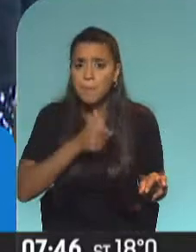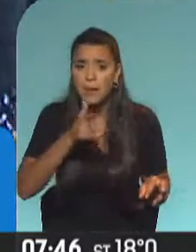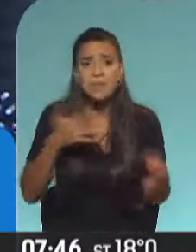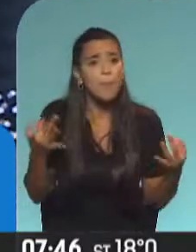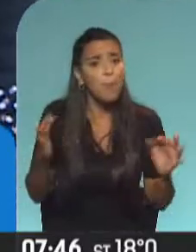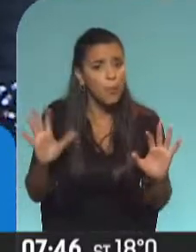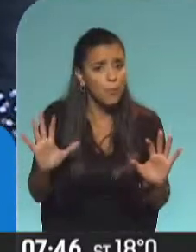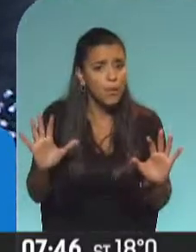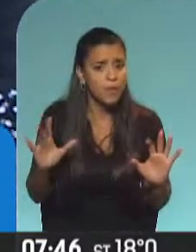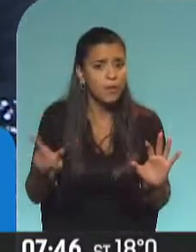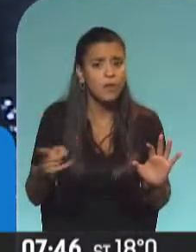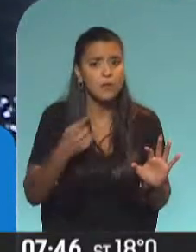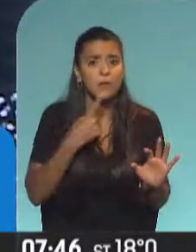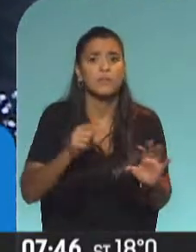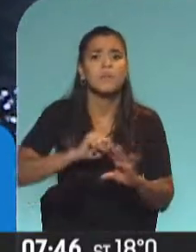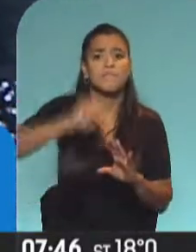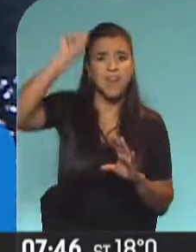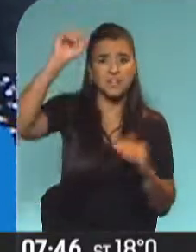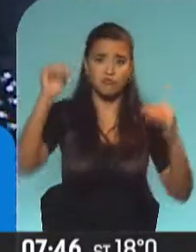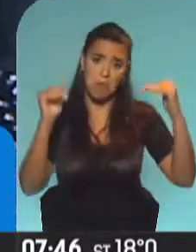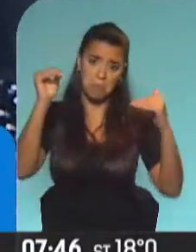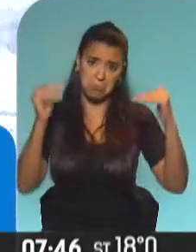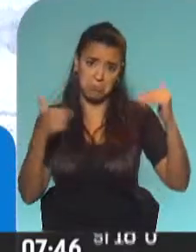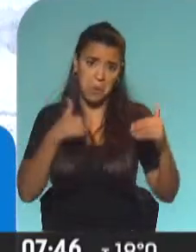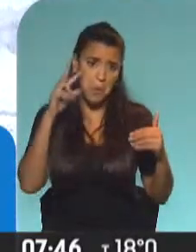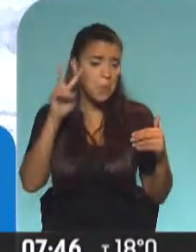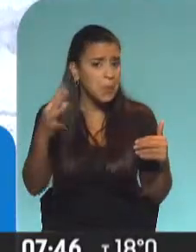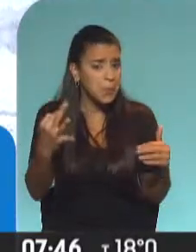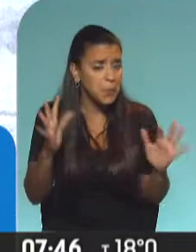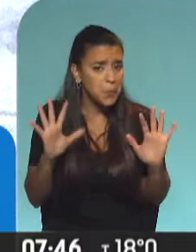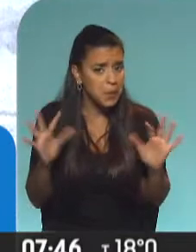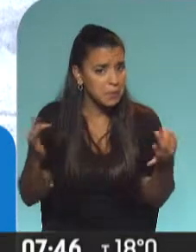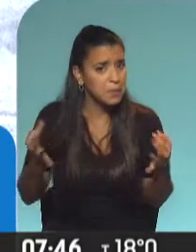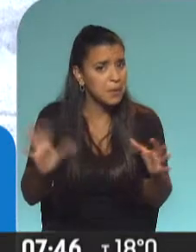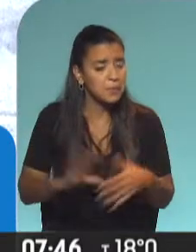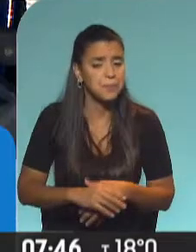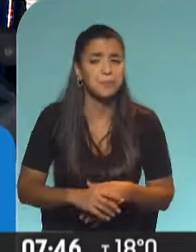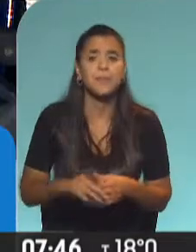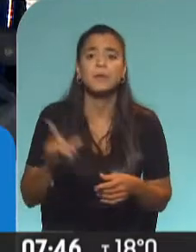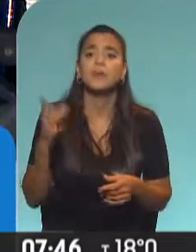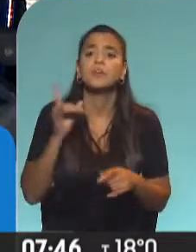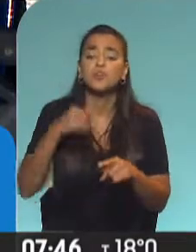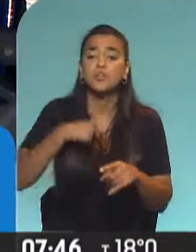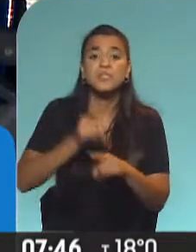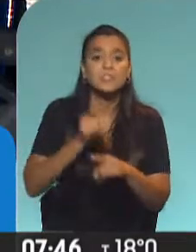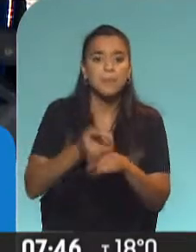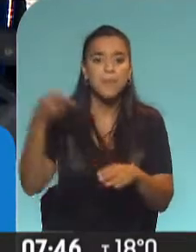bien. O sea, conforme a la inflación, creo yo que están bastante bien. Aquí siempre vengo porque creo